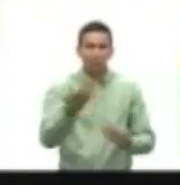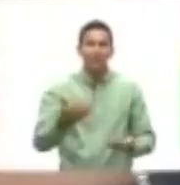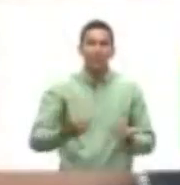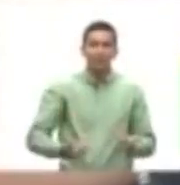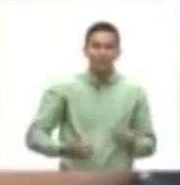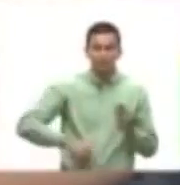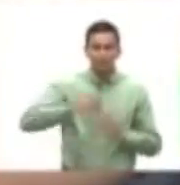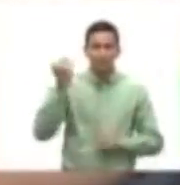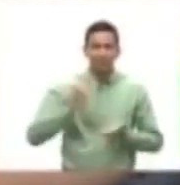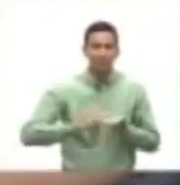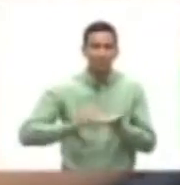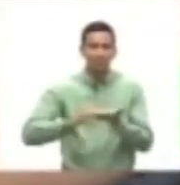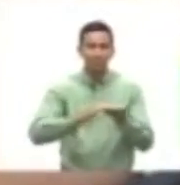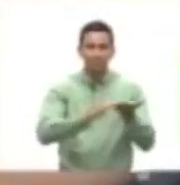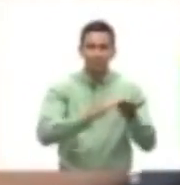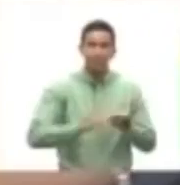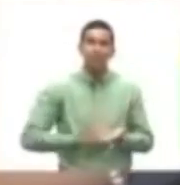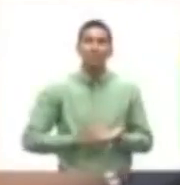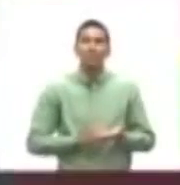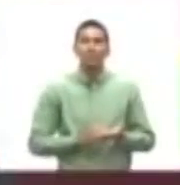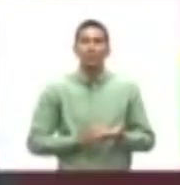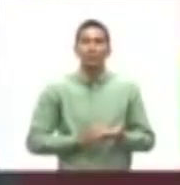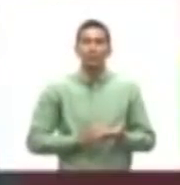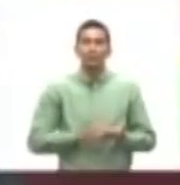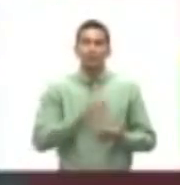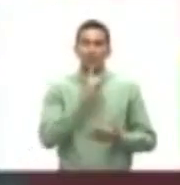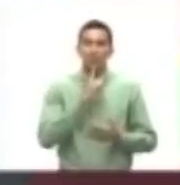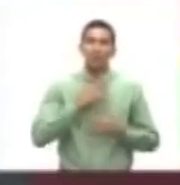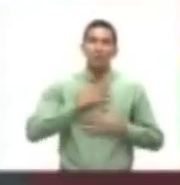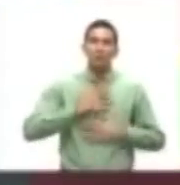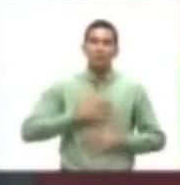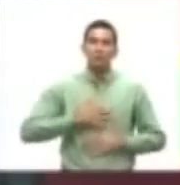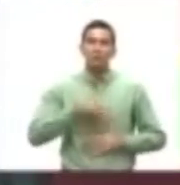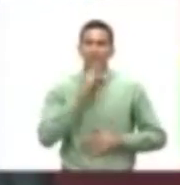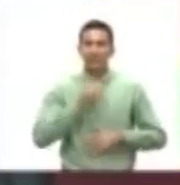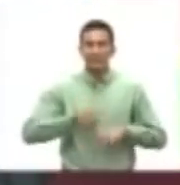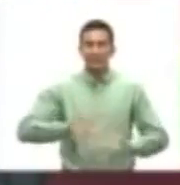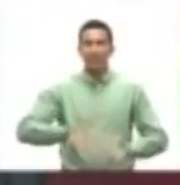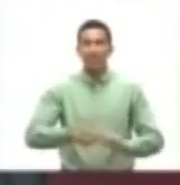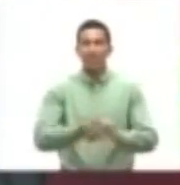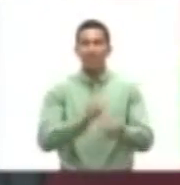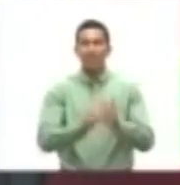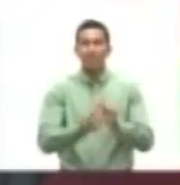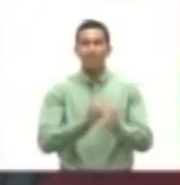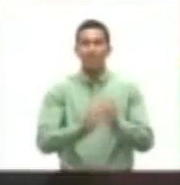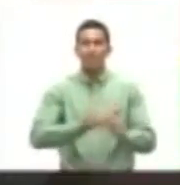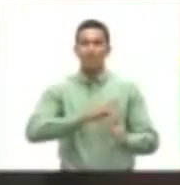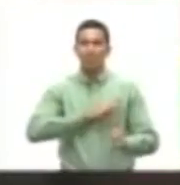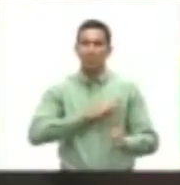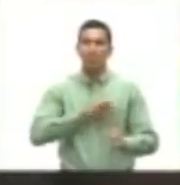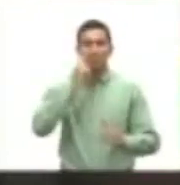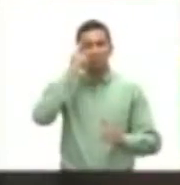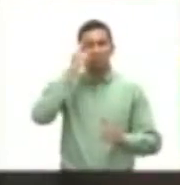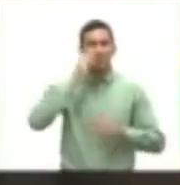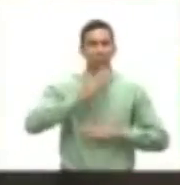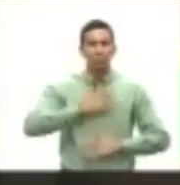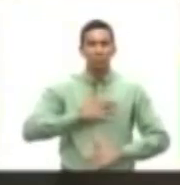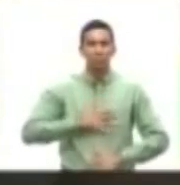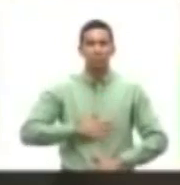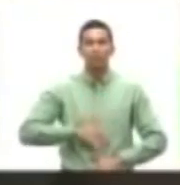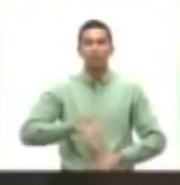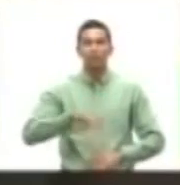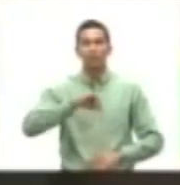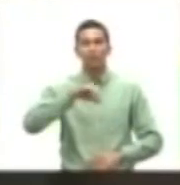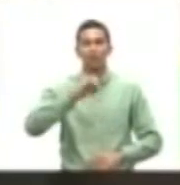inicial. El más optimista con el anuncio del ministro fue el secretario de Deportes del distrito, Joao Herrera. Esperamos tener, lógicamente,